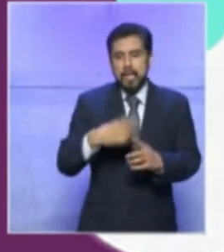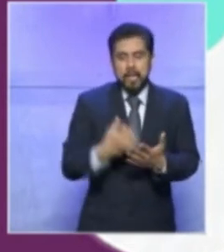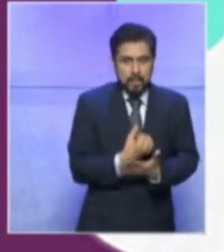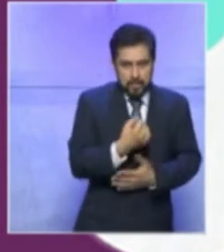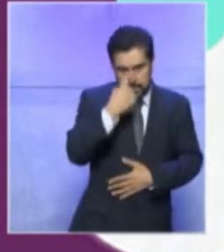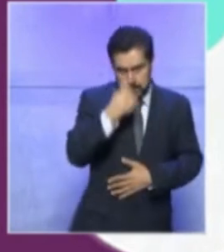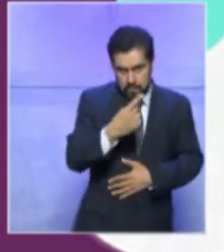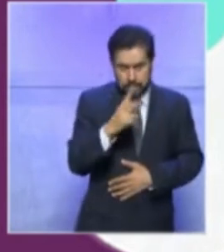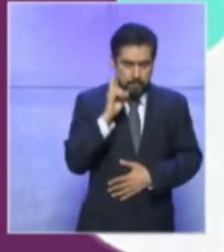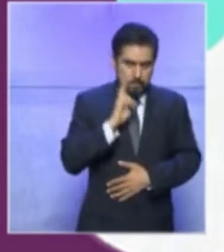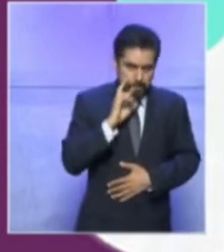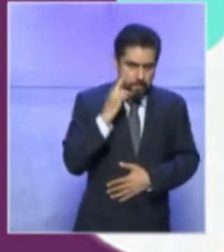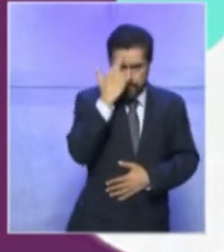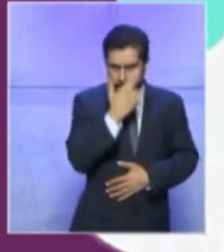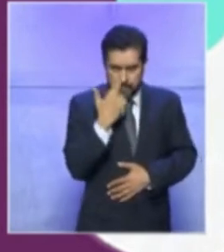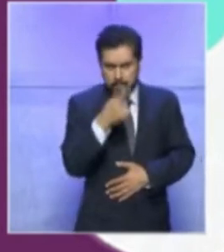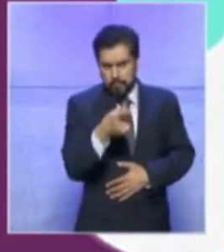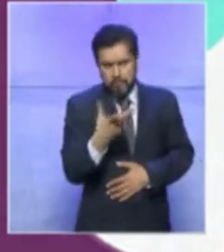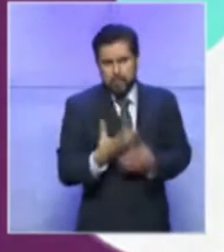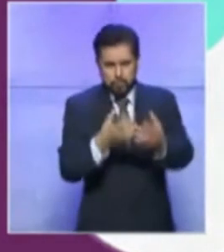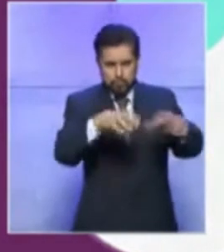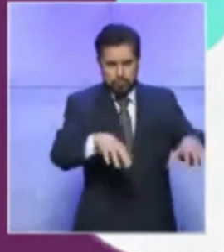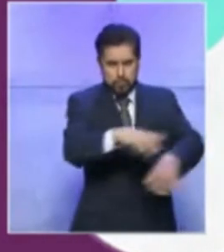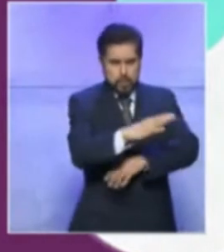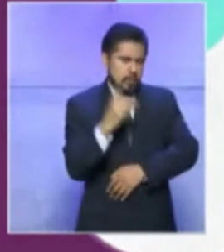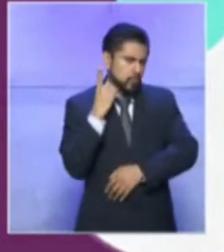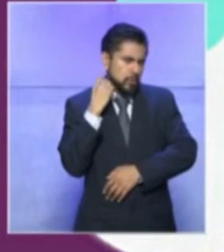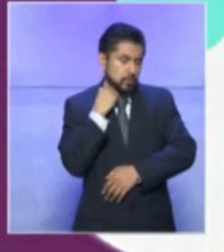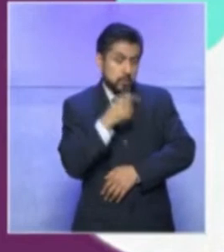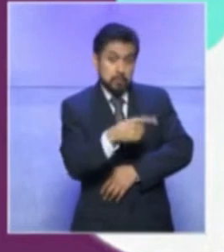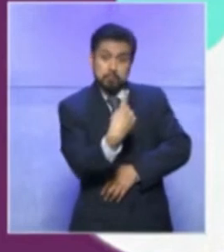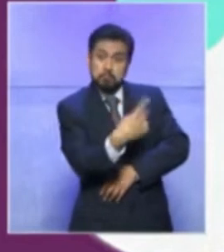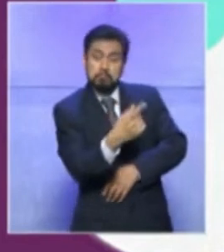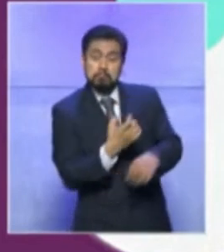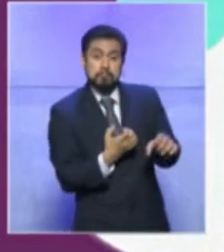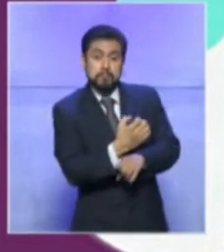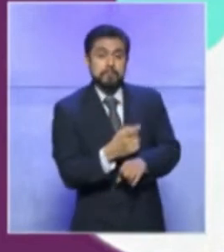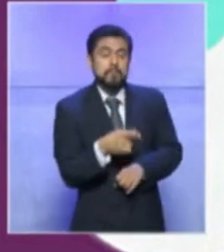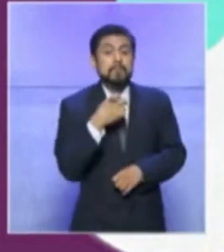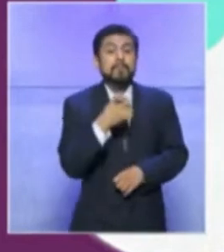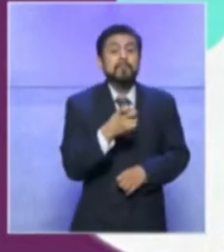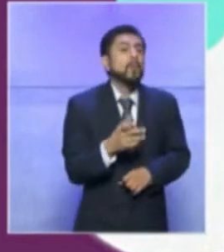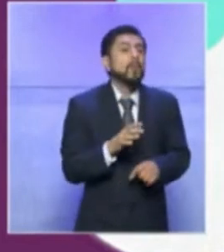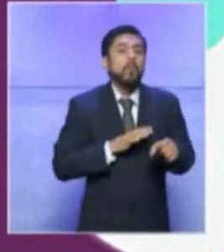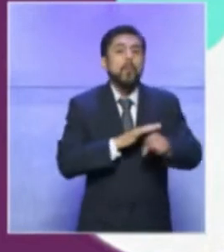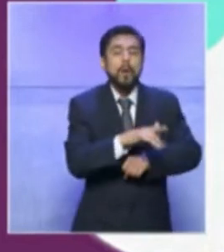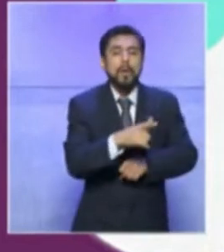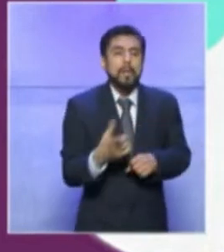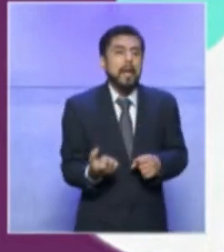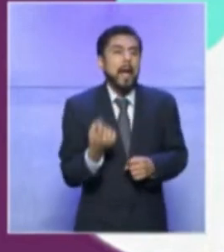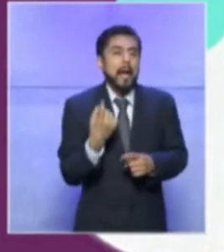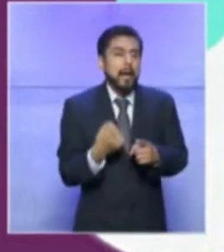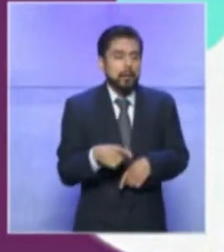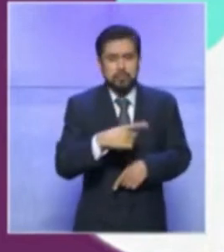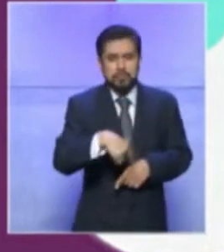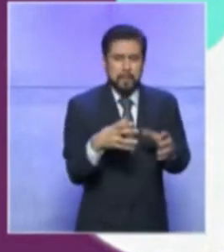porcentaje mayoritario en la integración del Congreso local. En este caso, la discusión versa sobre el límite de sobrerrepresentación de las